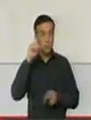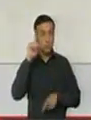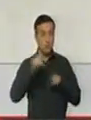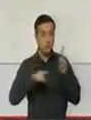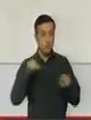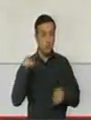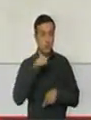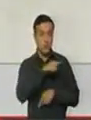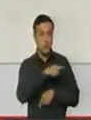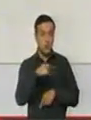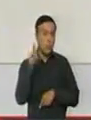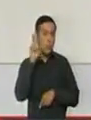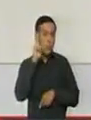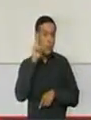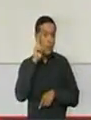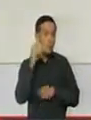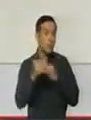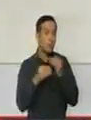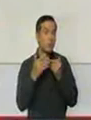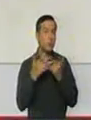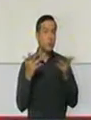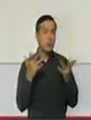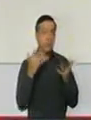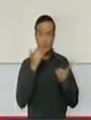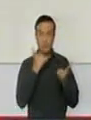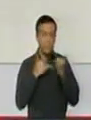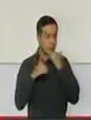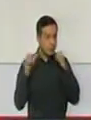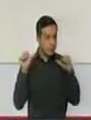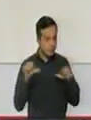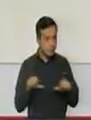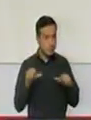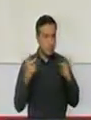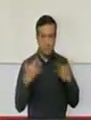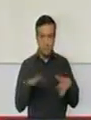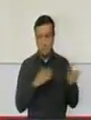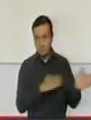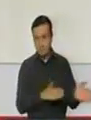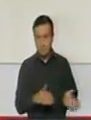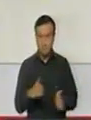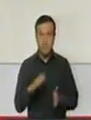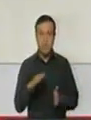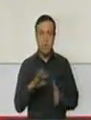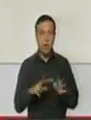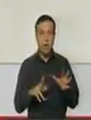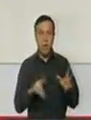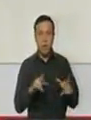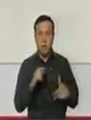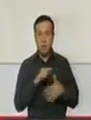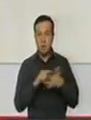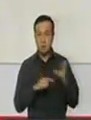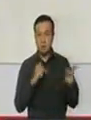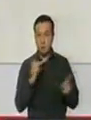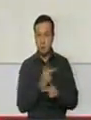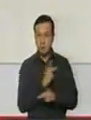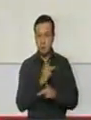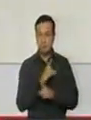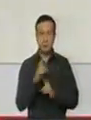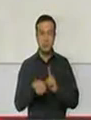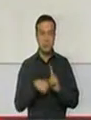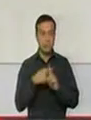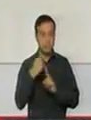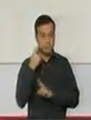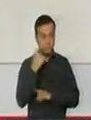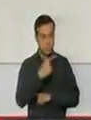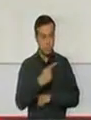ellos actuaban liderando estos brazos, tanto de contrabando como de tráfico y de transporte,